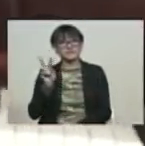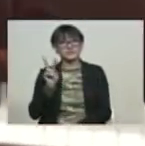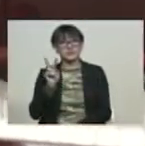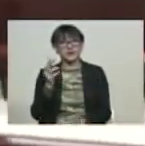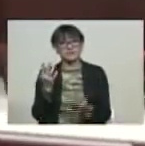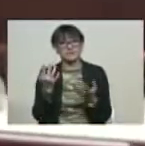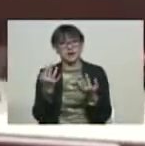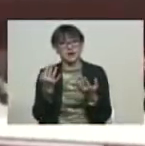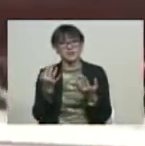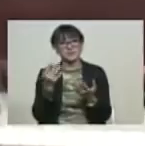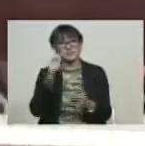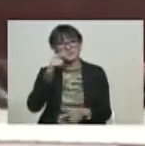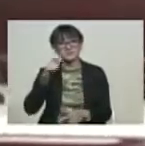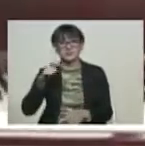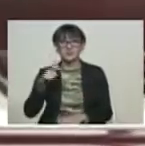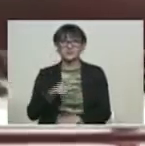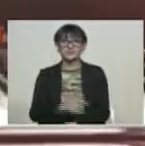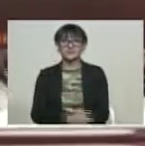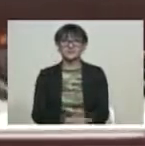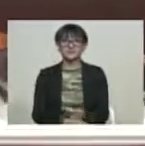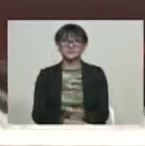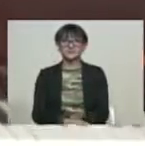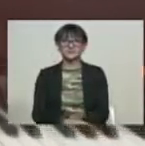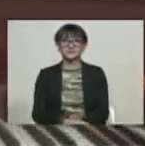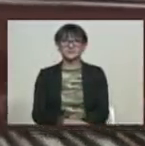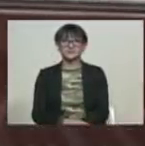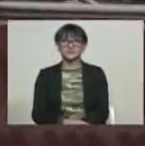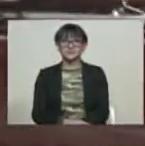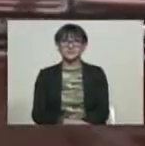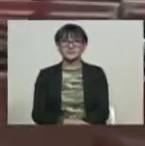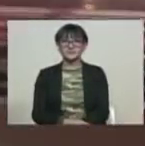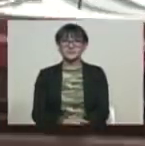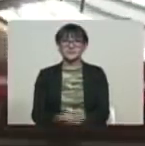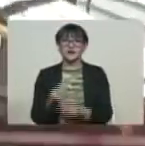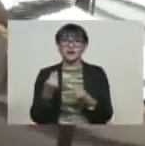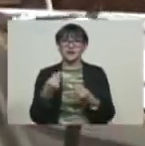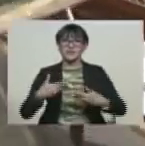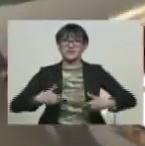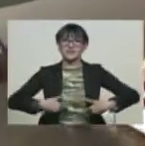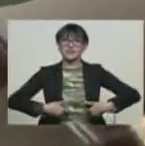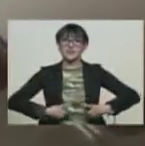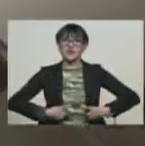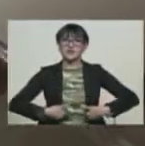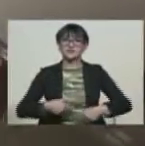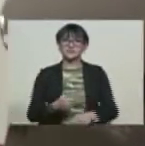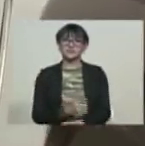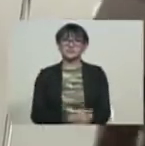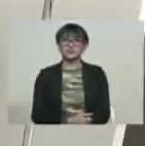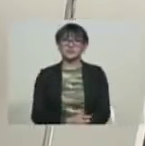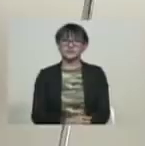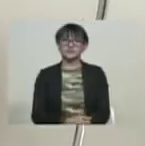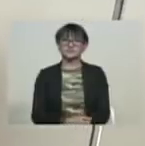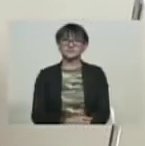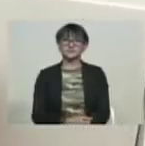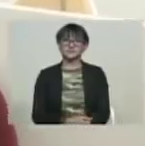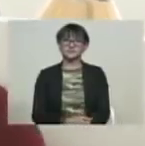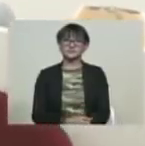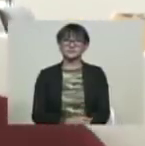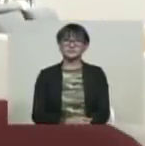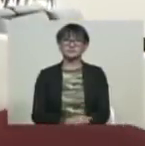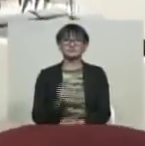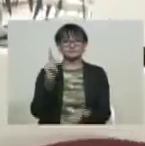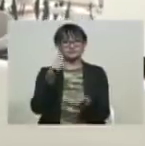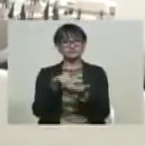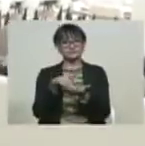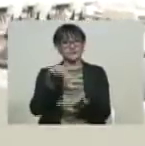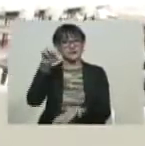con todo lo que eso implica en calidad, en esfuerzo. Aquí vamos entrando al